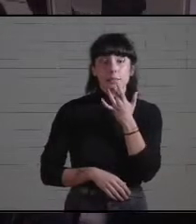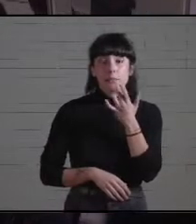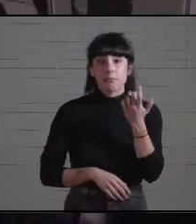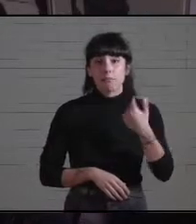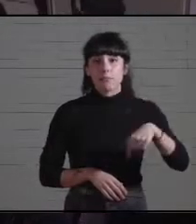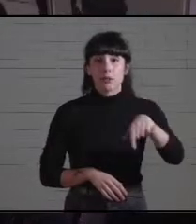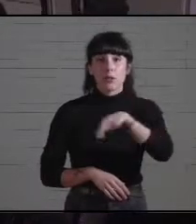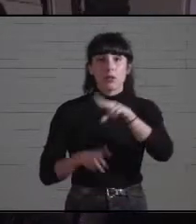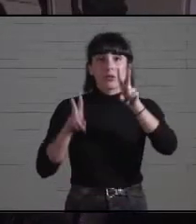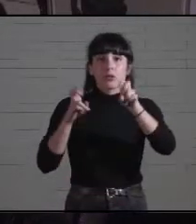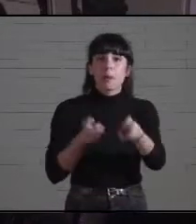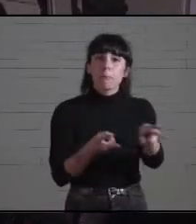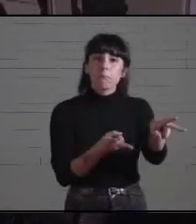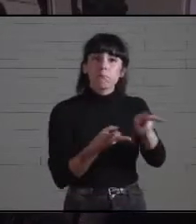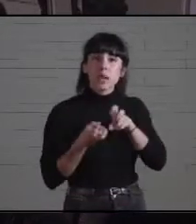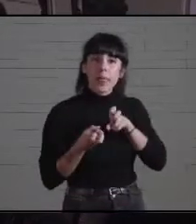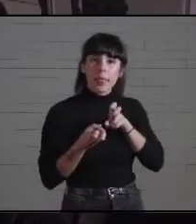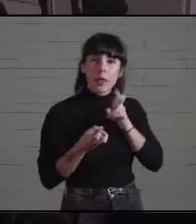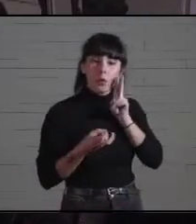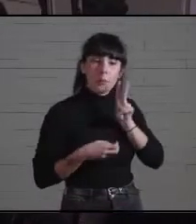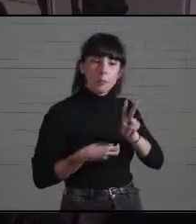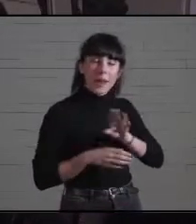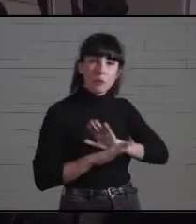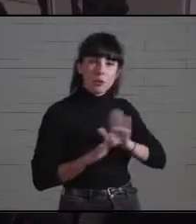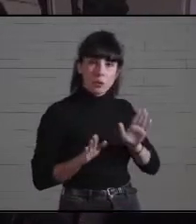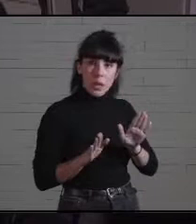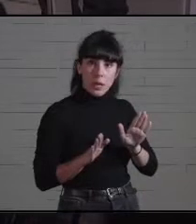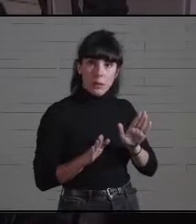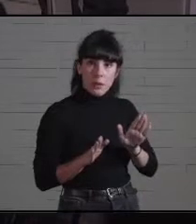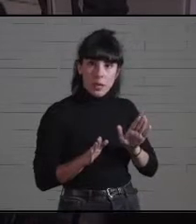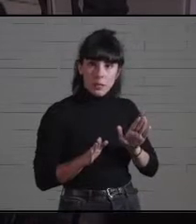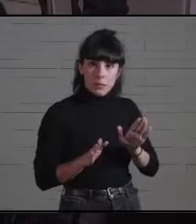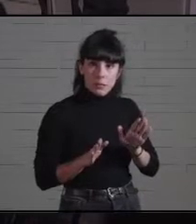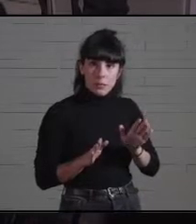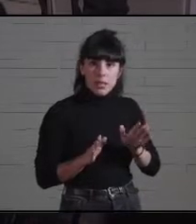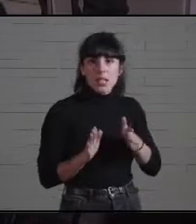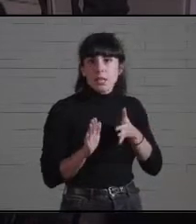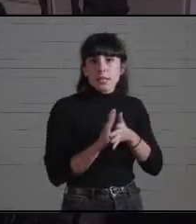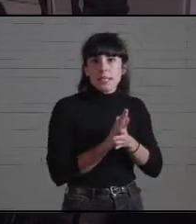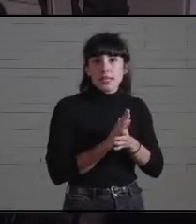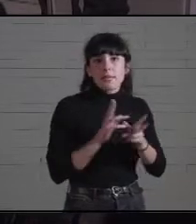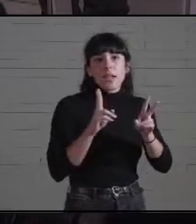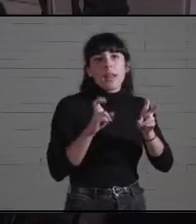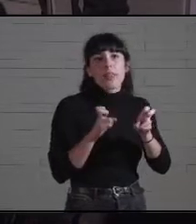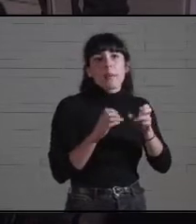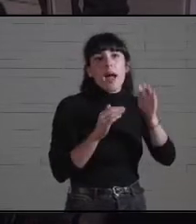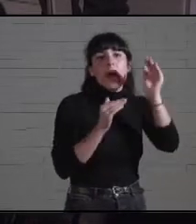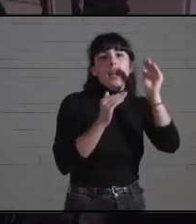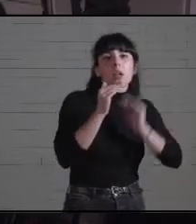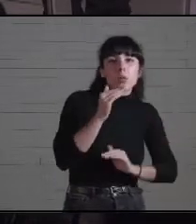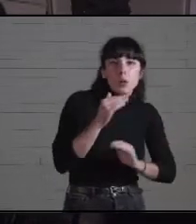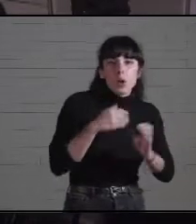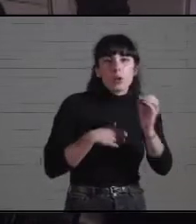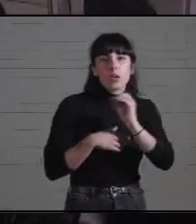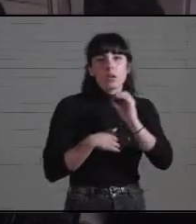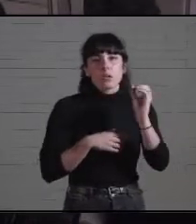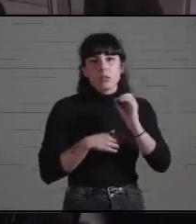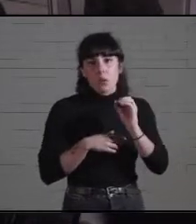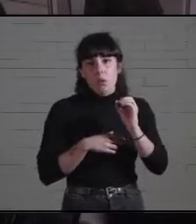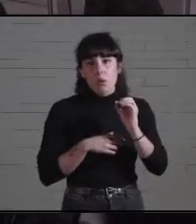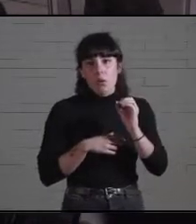Si solo se tienen en cuenta las deducciones, es decir, sin tener en cuenta las reducciones por mínimo vital